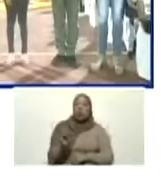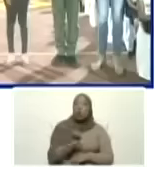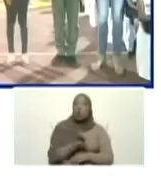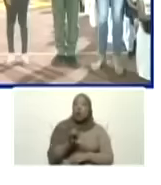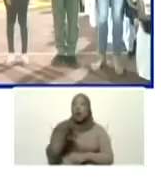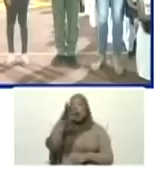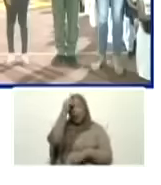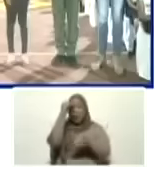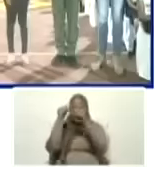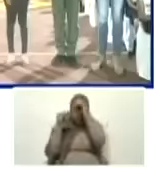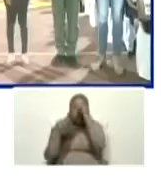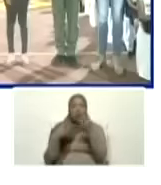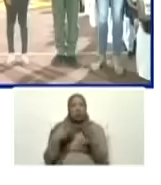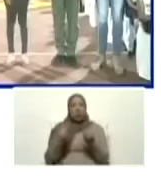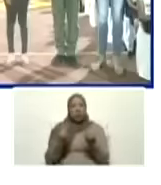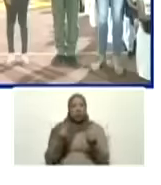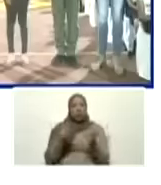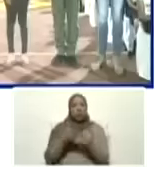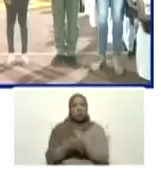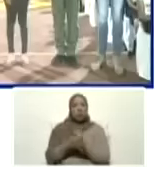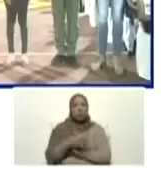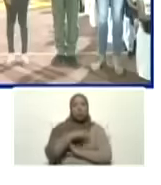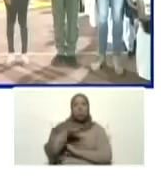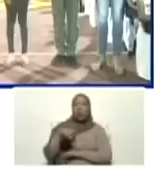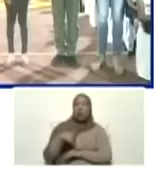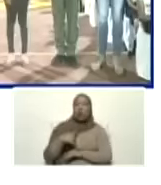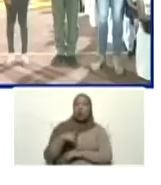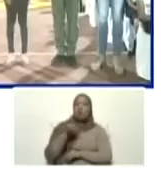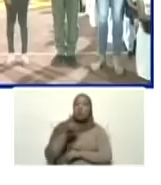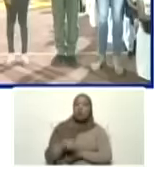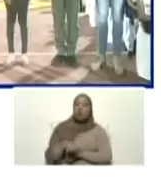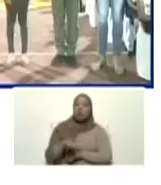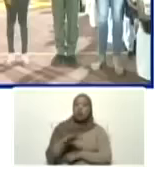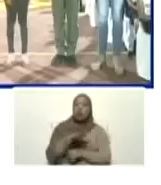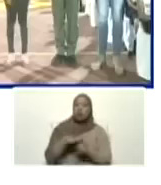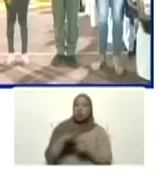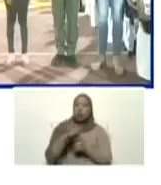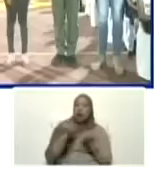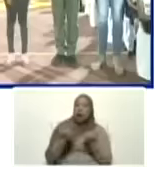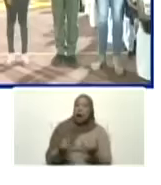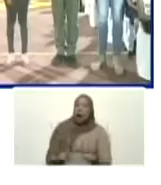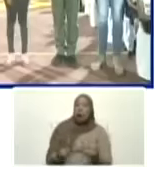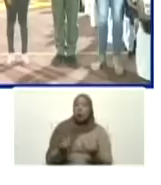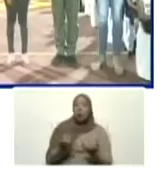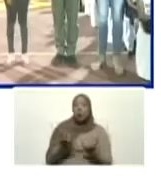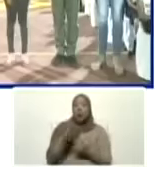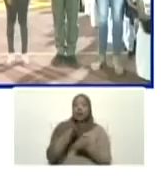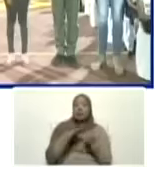Aprendimos a hacer muchísimo, ¿verdad? Las circunstancias nos llevaron